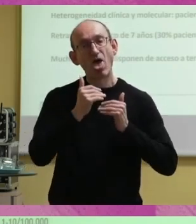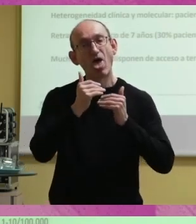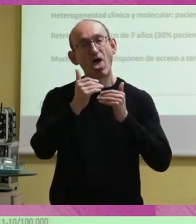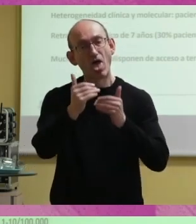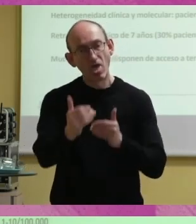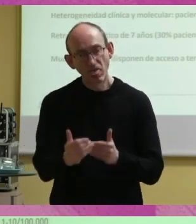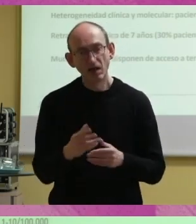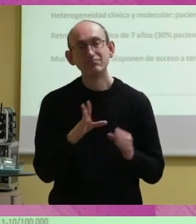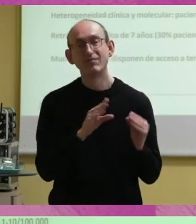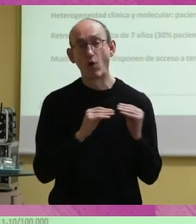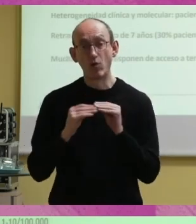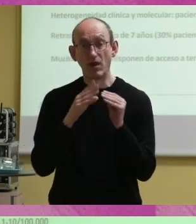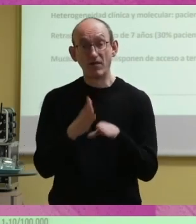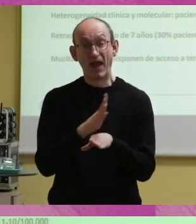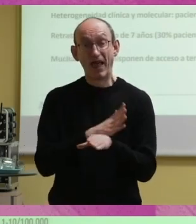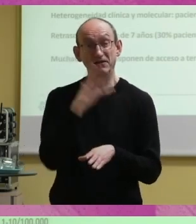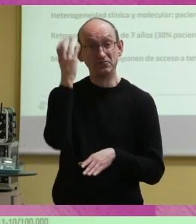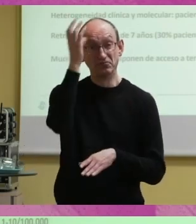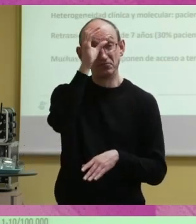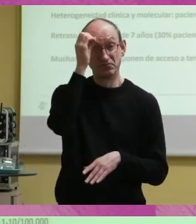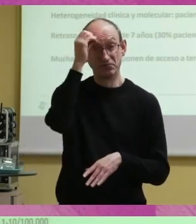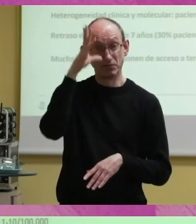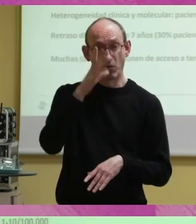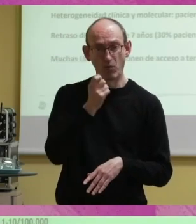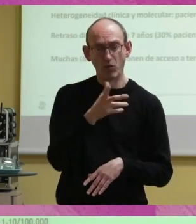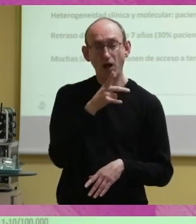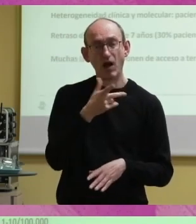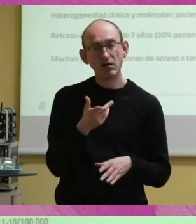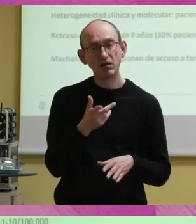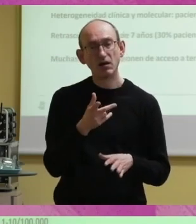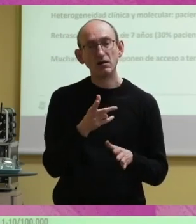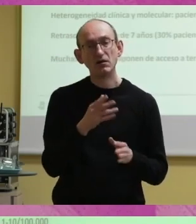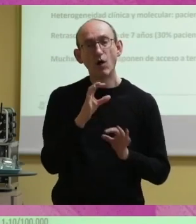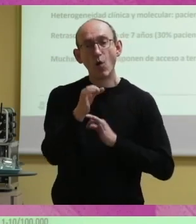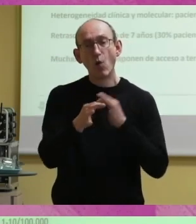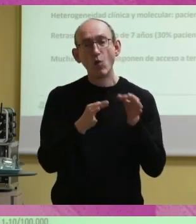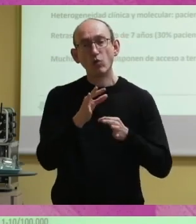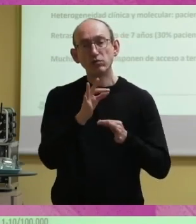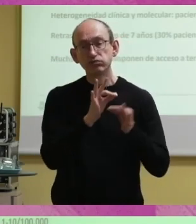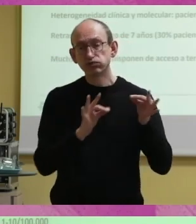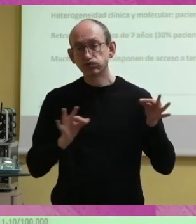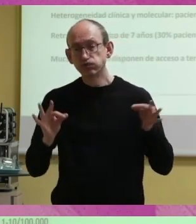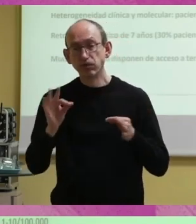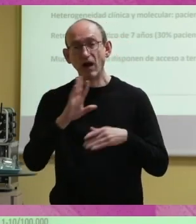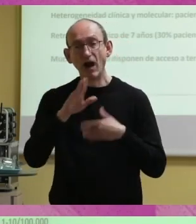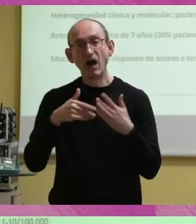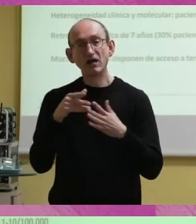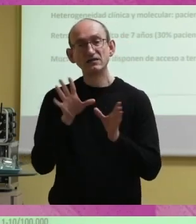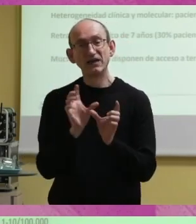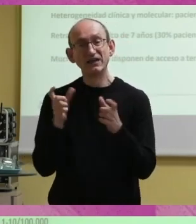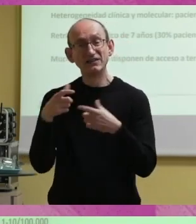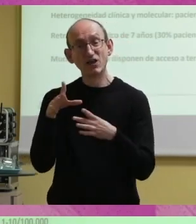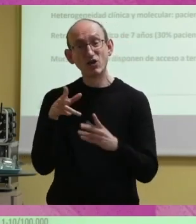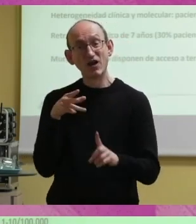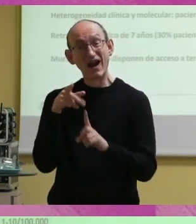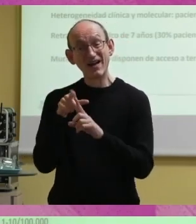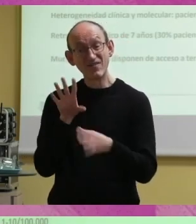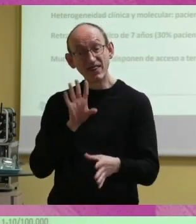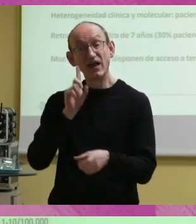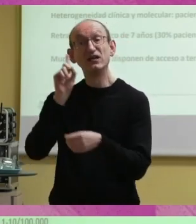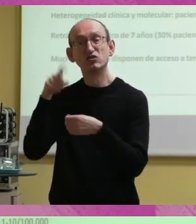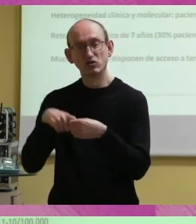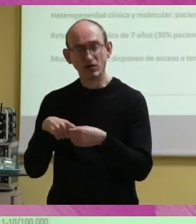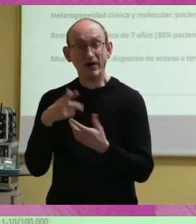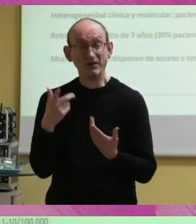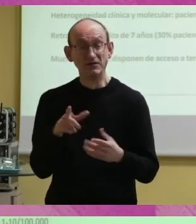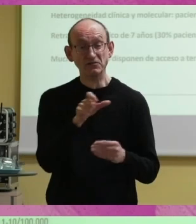mucho desconocimiento y solo ahora se empiezan a montar como los circuitos para llegar a las unidades de referencia. Entonces, bueno,